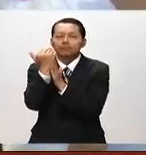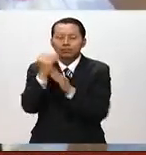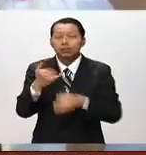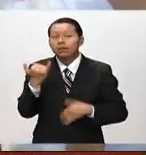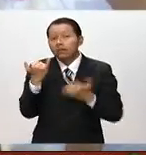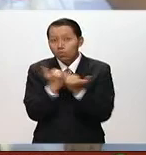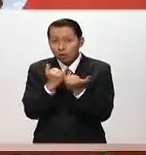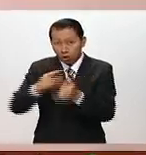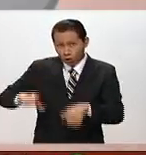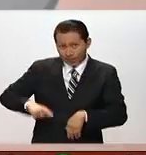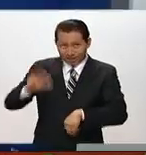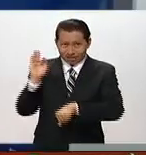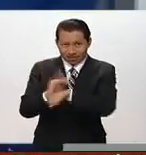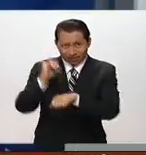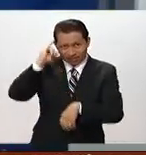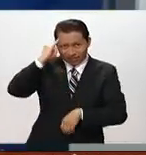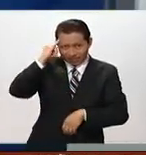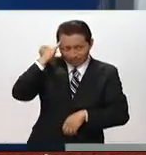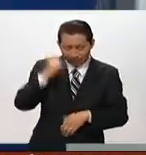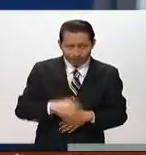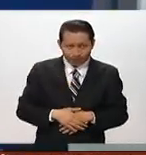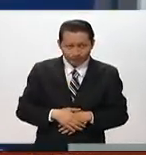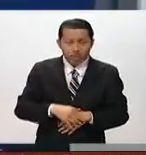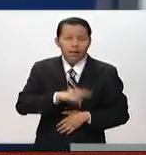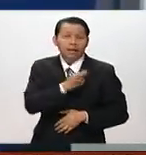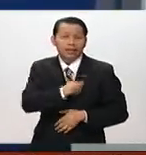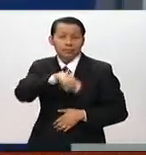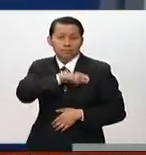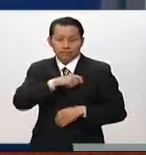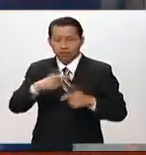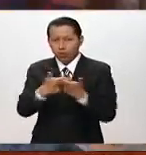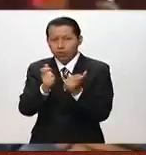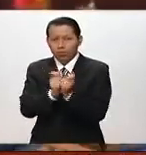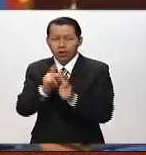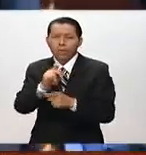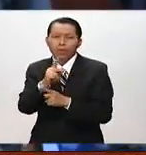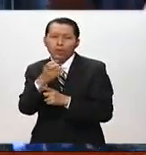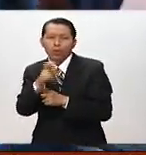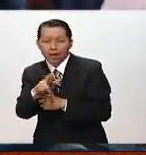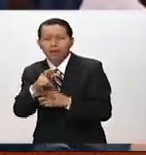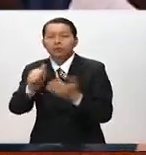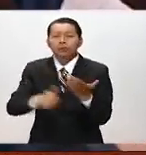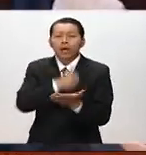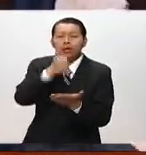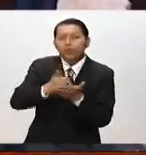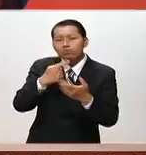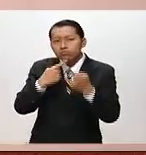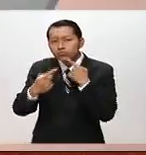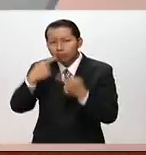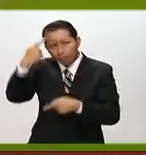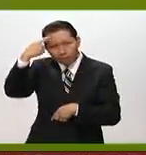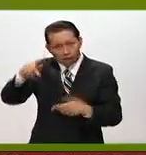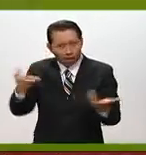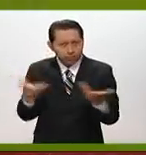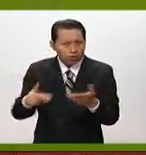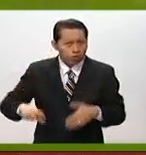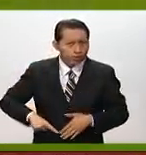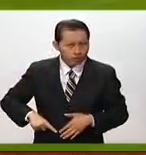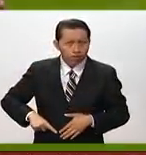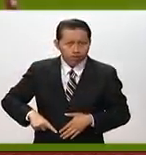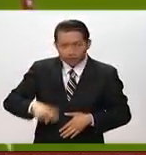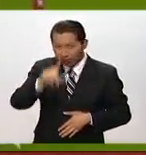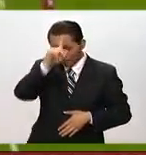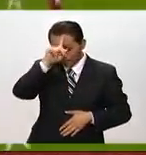los indígenas. En España, el Partido Popular y Ciudadanos buscan consenso para formar gobierno. Real